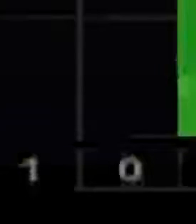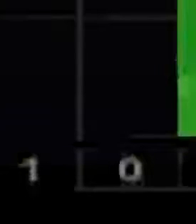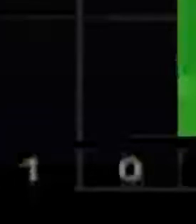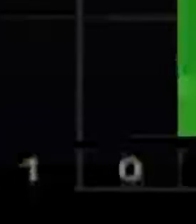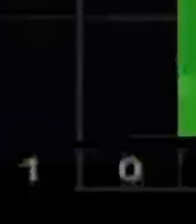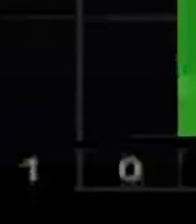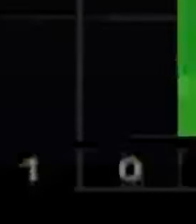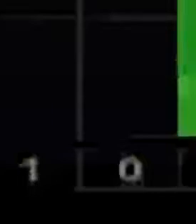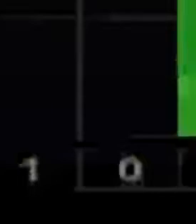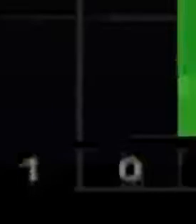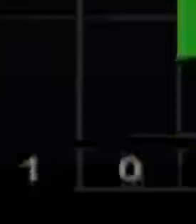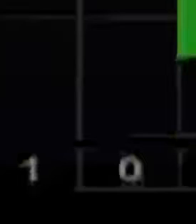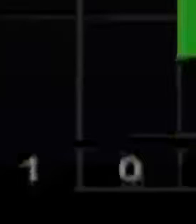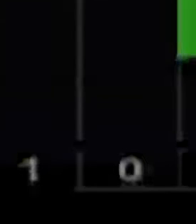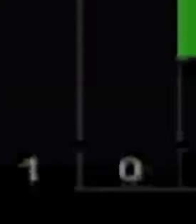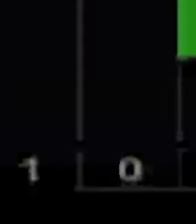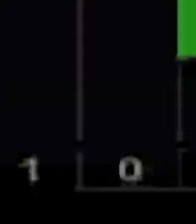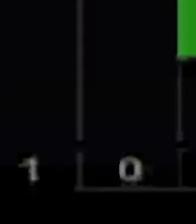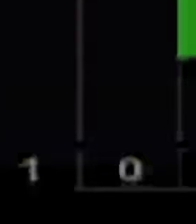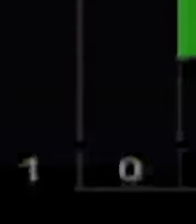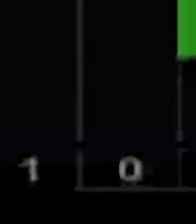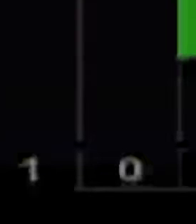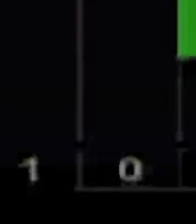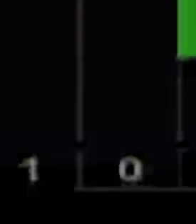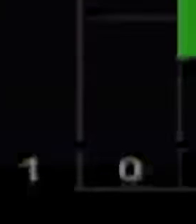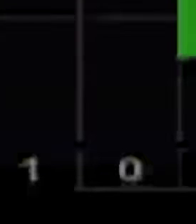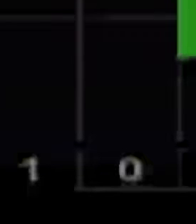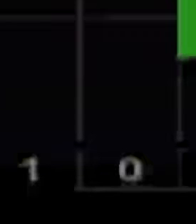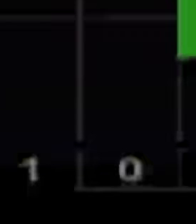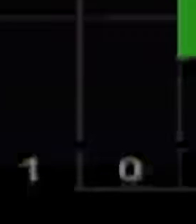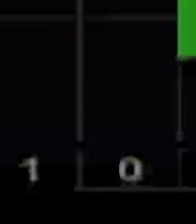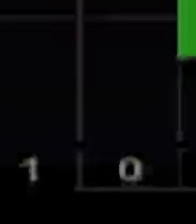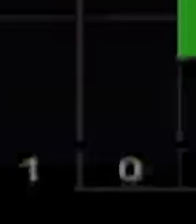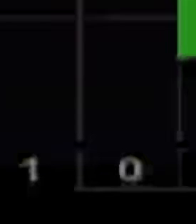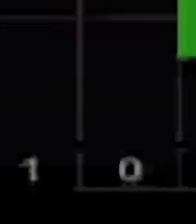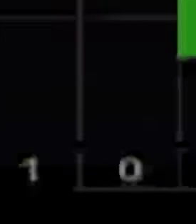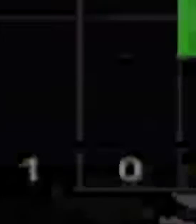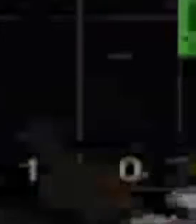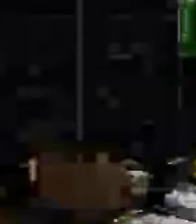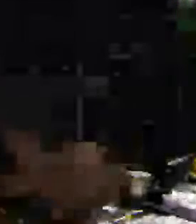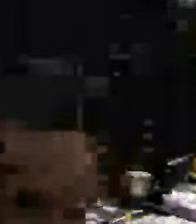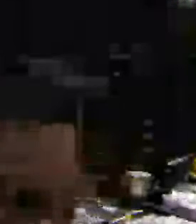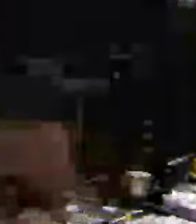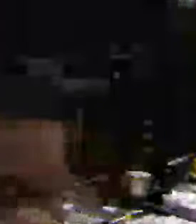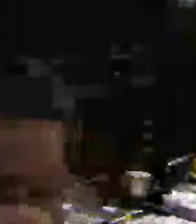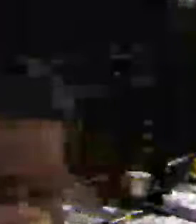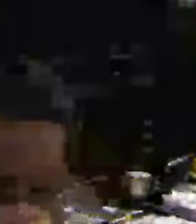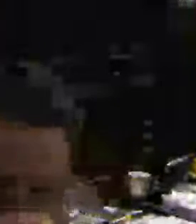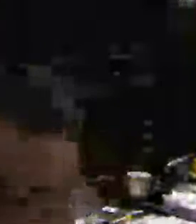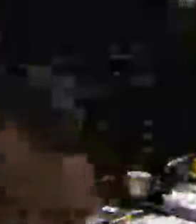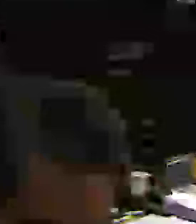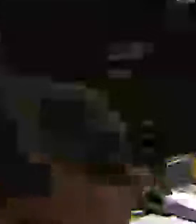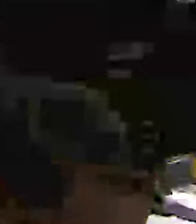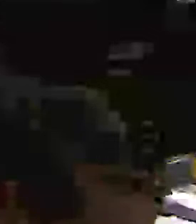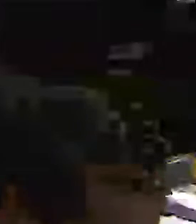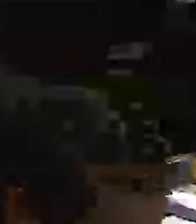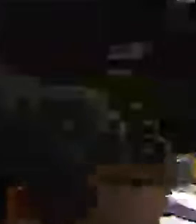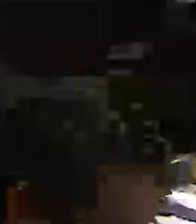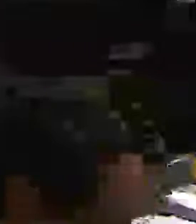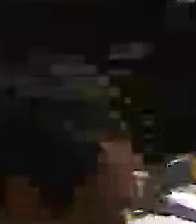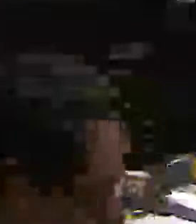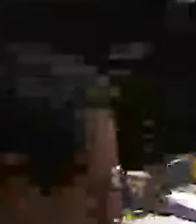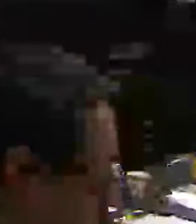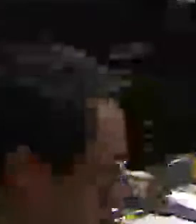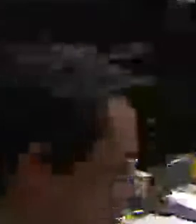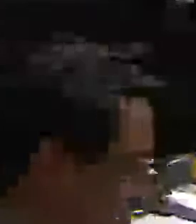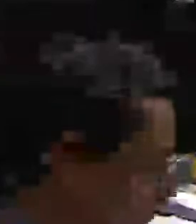votos a favor, un voto en contra y 0 abstenciones por parte de los legisladores, quienes